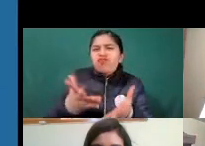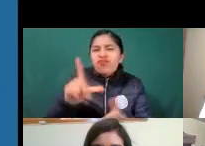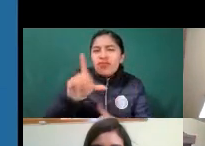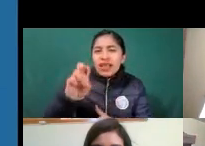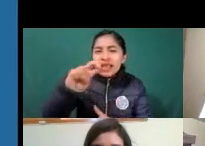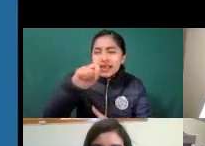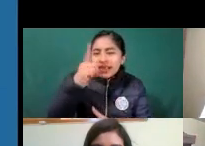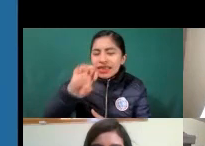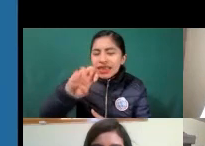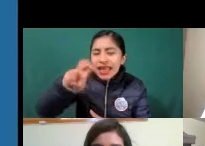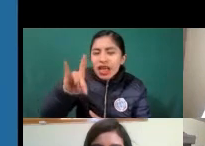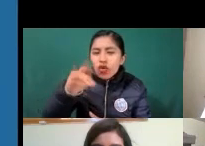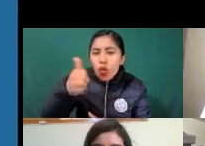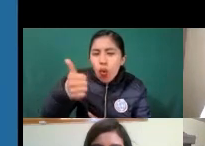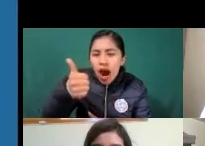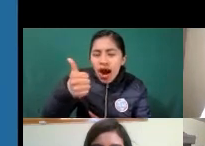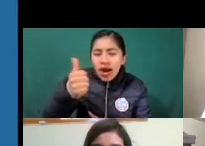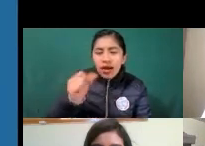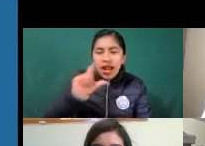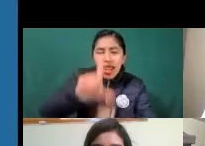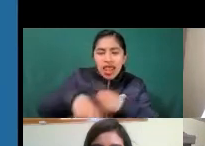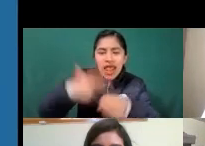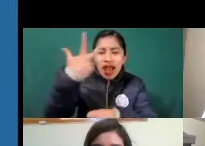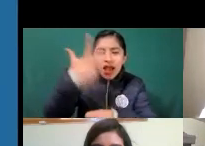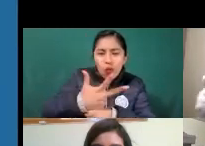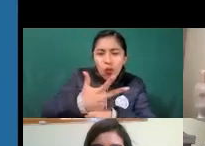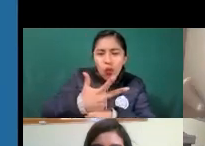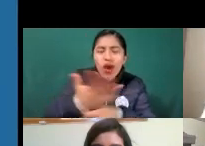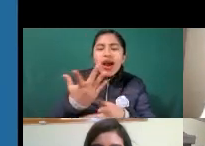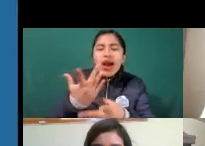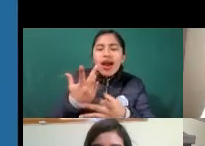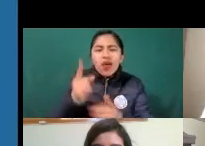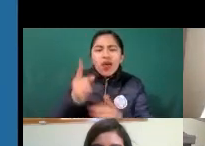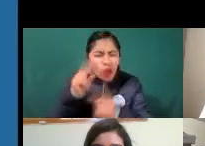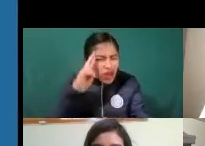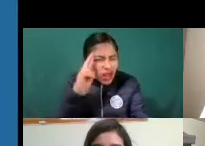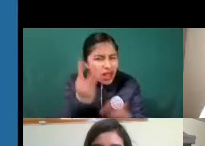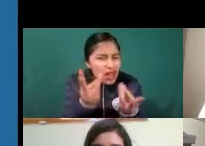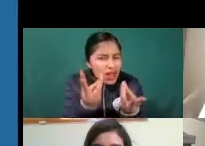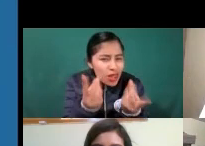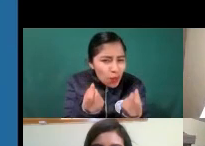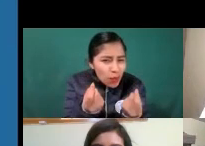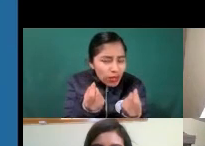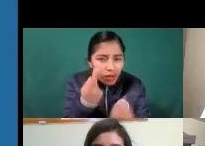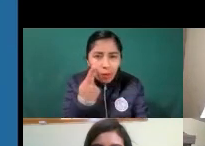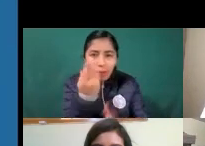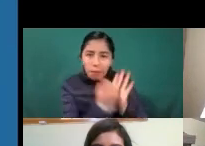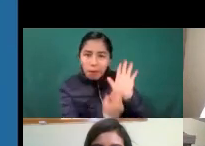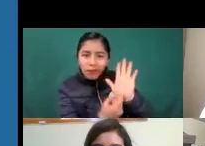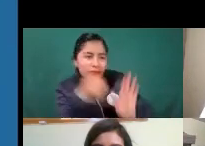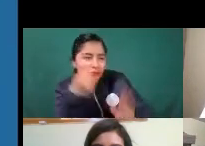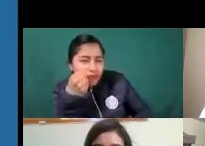Esta está muy facilita. A ver, en la imagen tenemos ahí un ojito que está pues observando, ¿verdad?, sobre